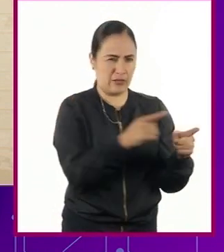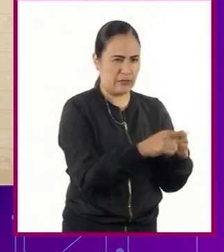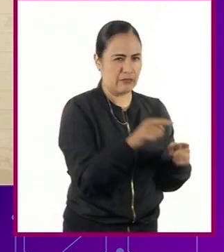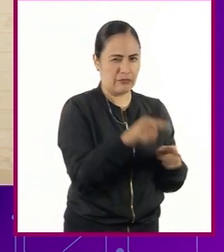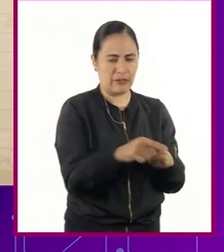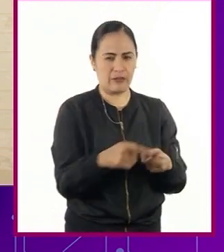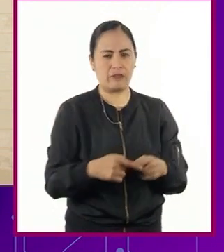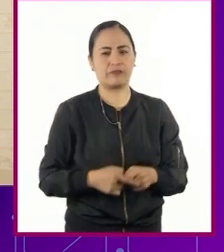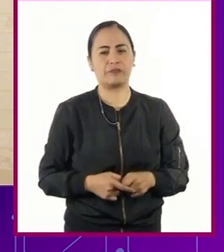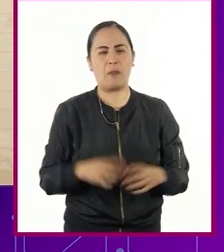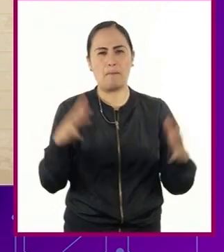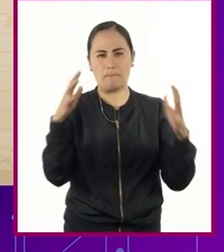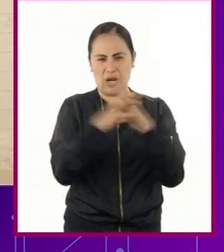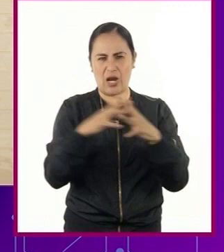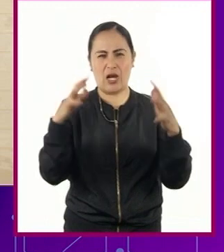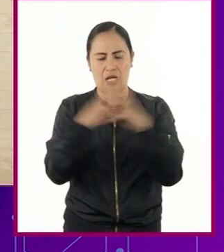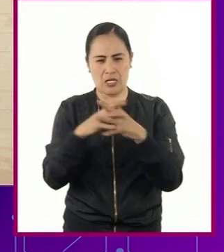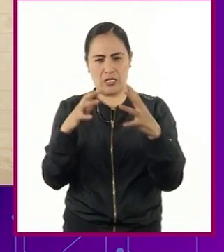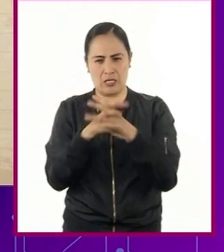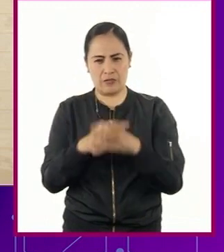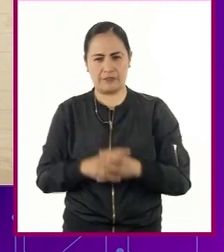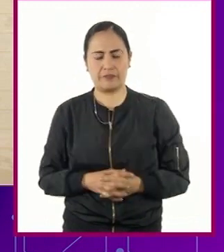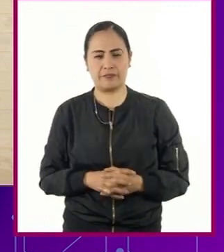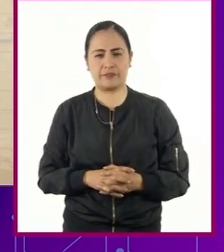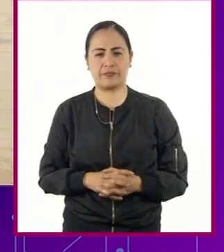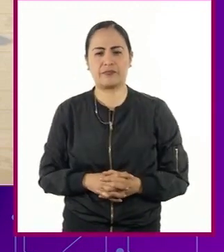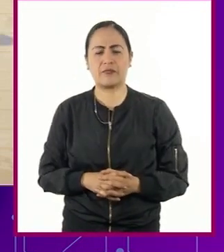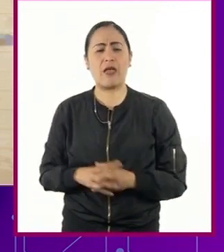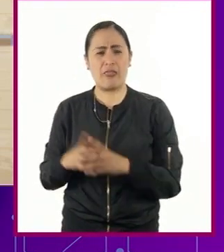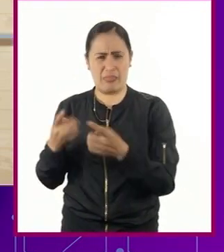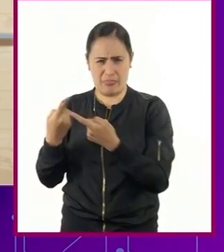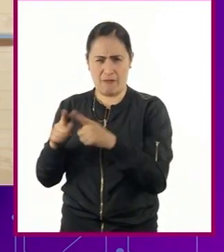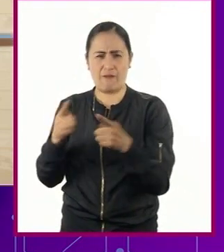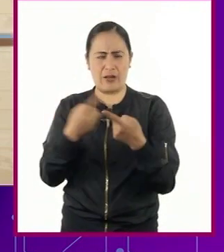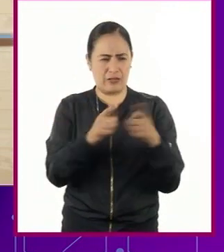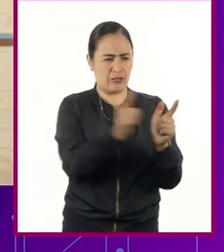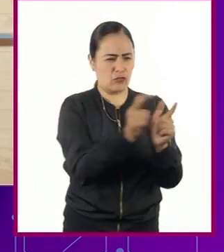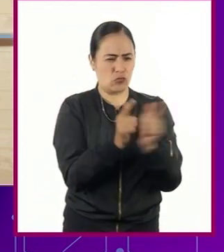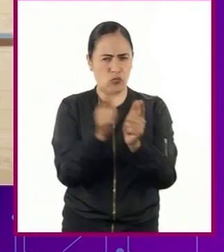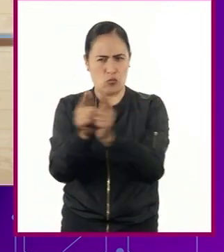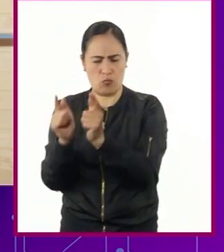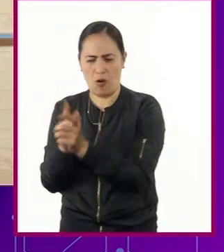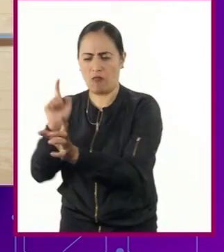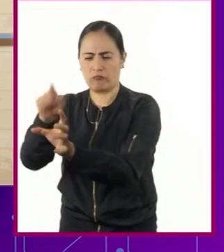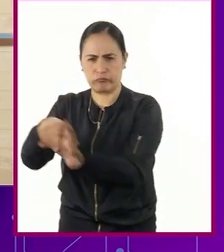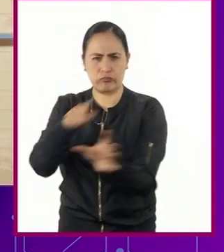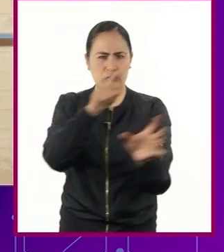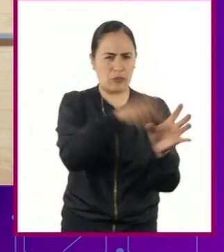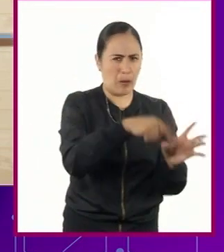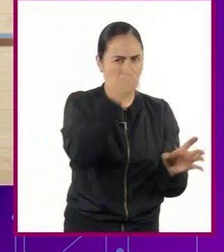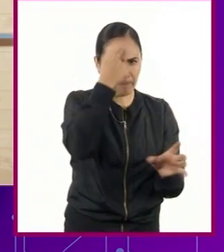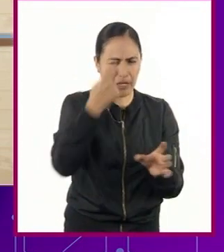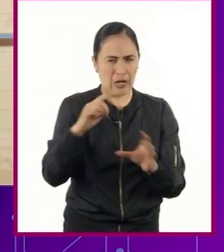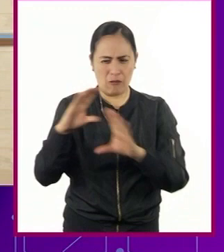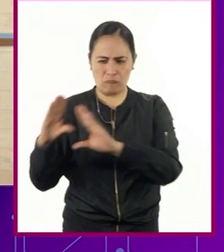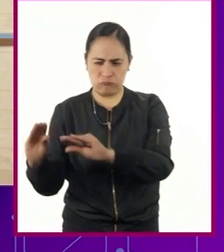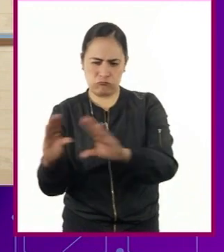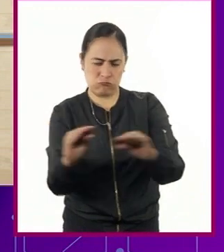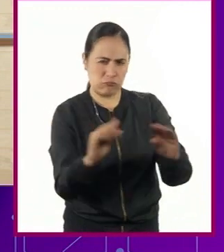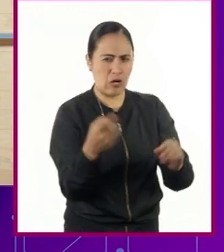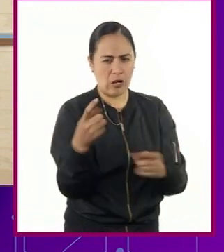partisanos, y las que pertenecían a Volpi Argentate, que fueron adiestradas para convertirse en espías.